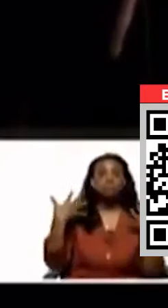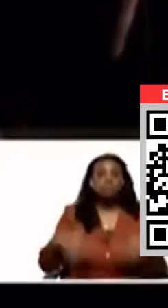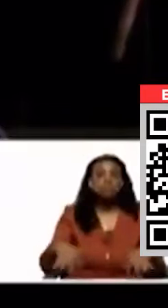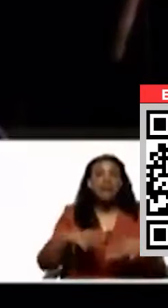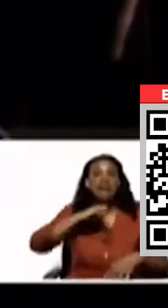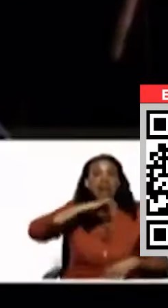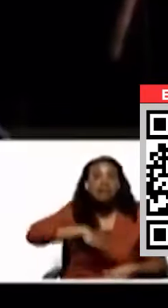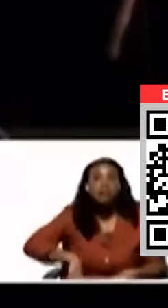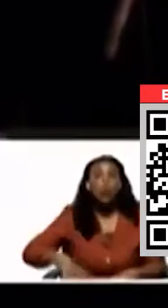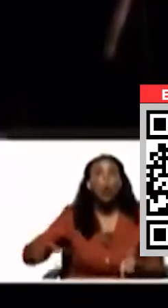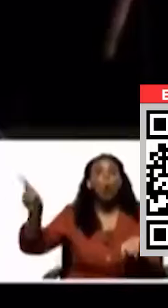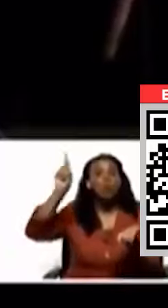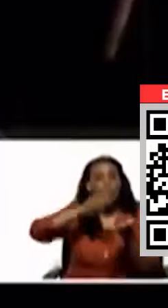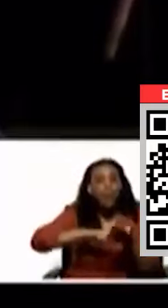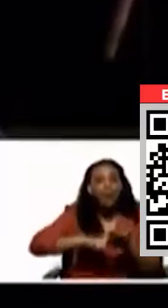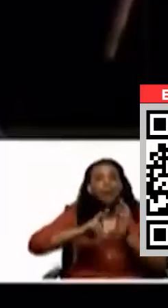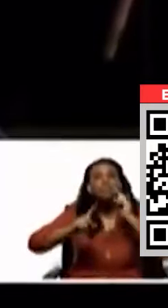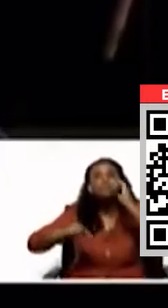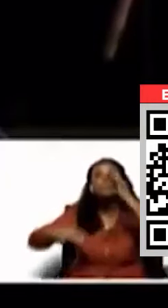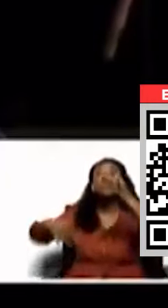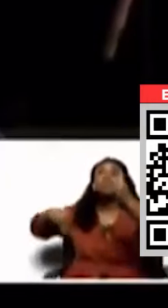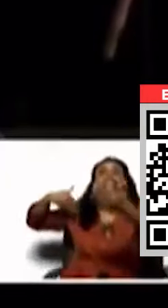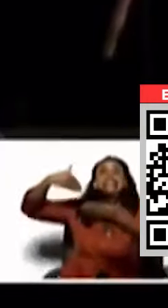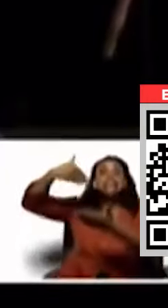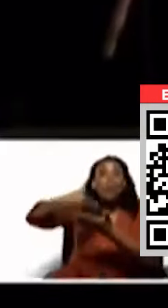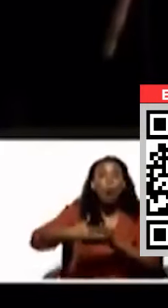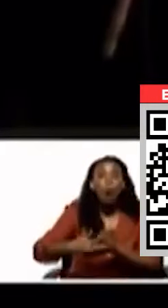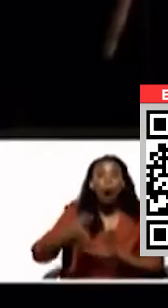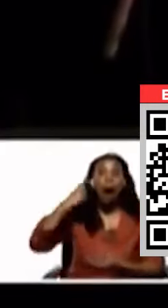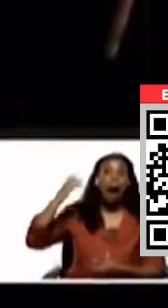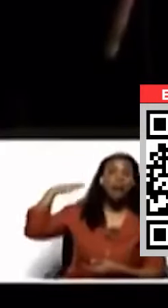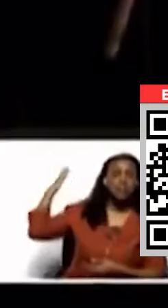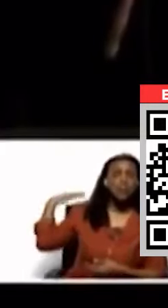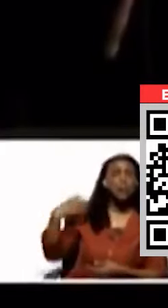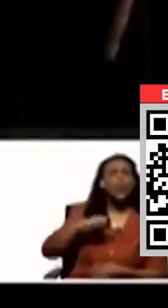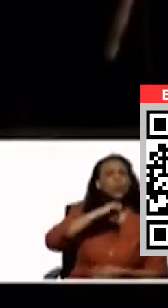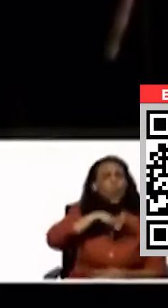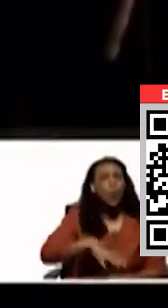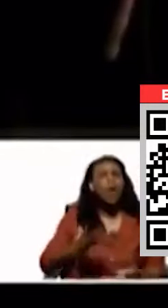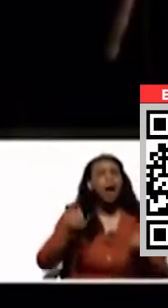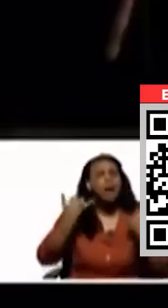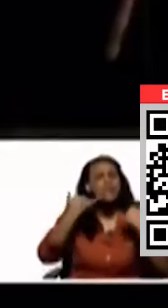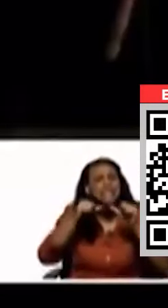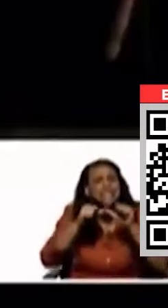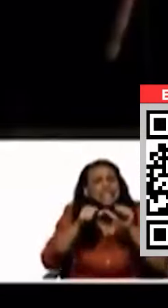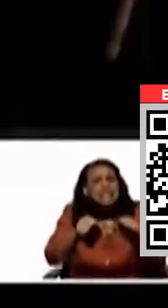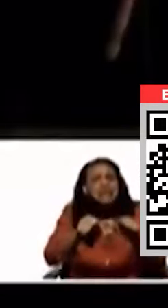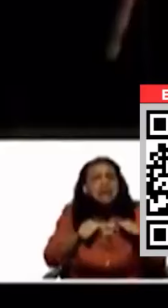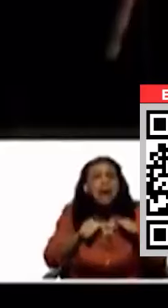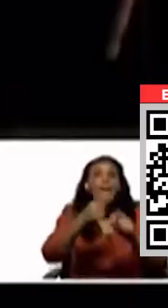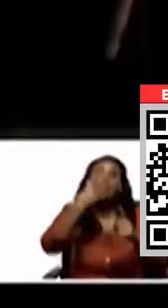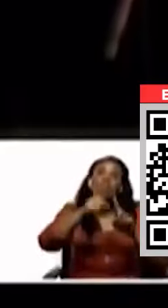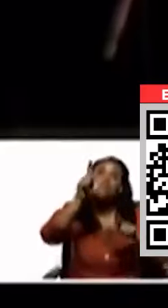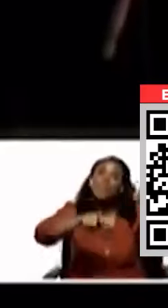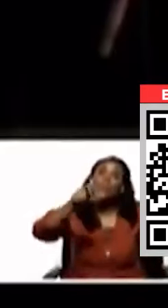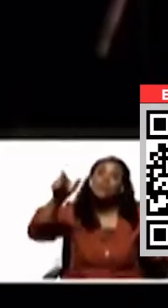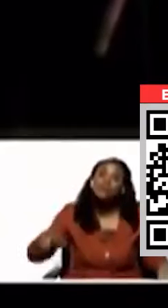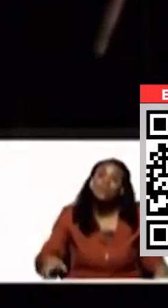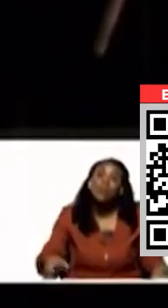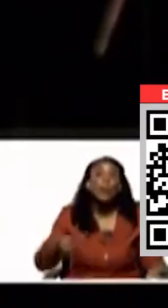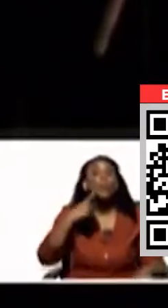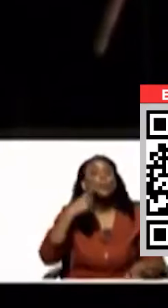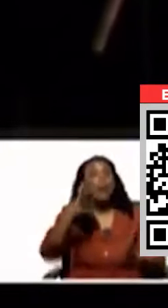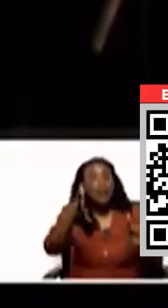La historia vuelve a repetirse. Por eso es que la historia está viva, Jorge Rodríguez. Por eso es